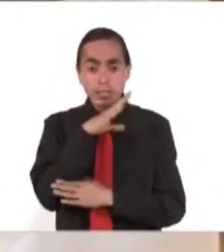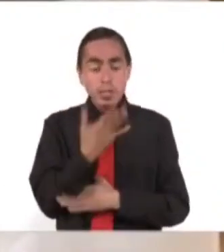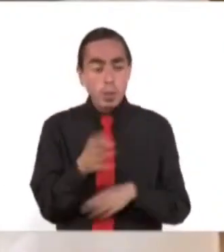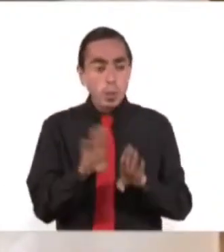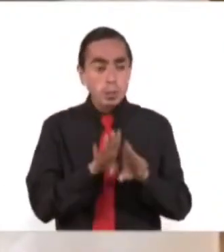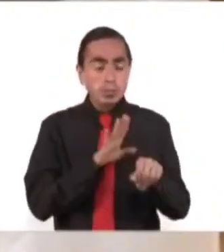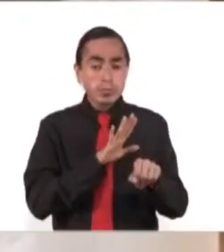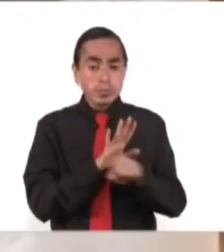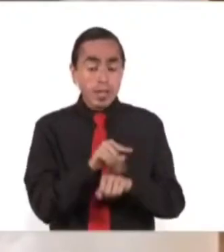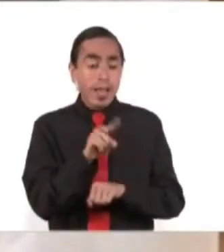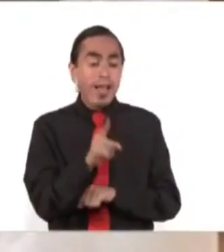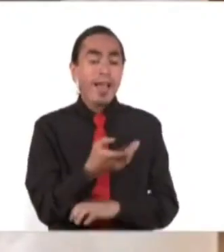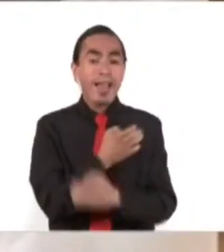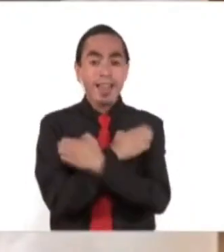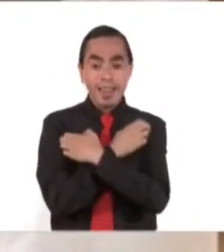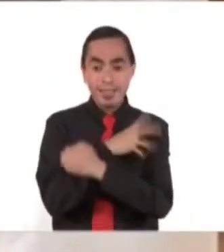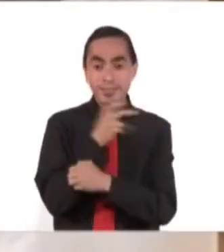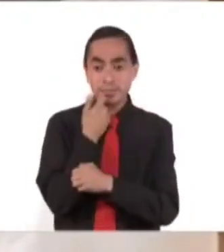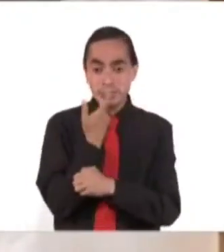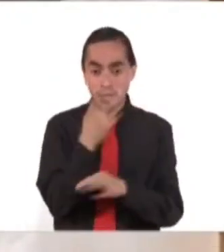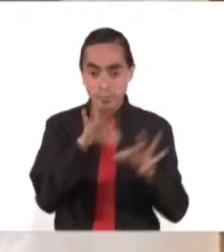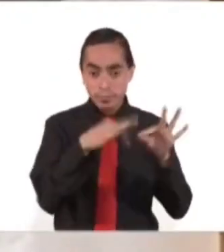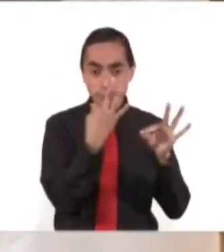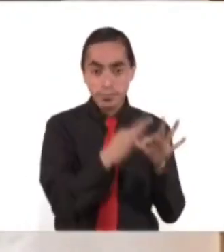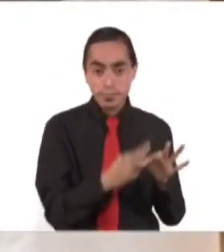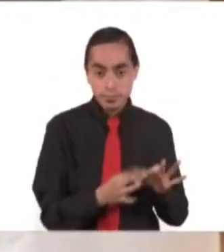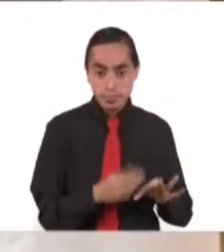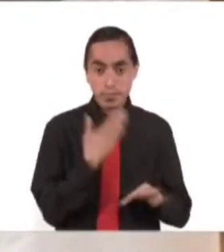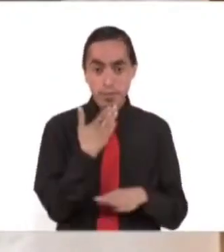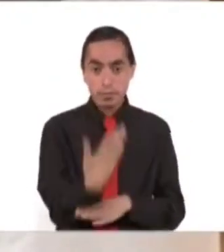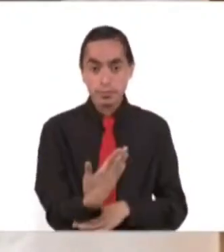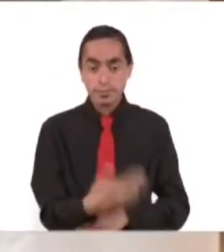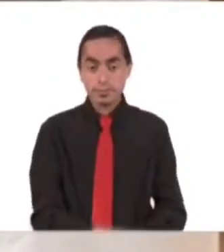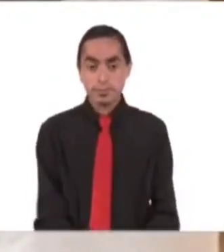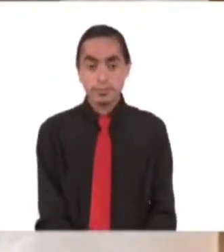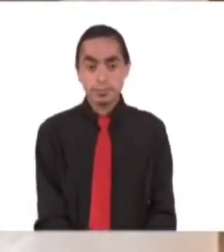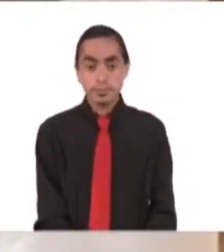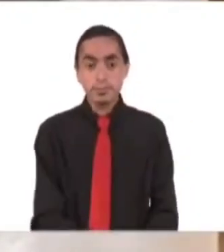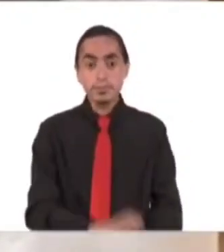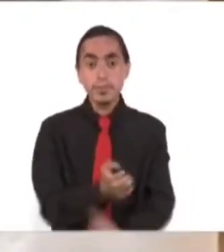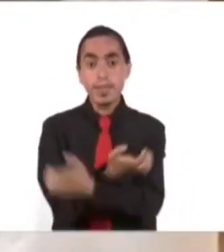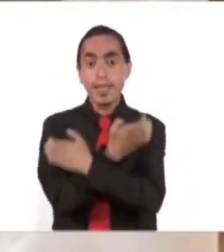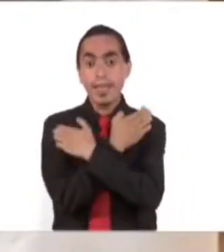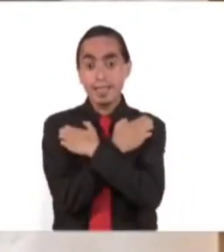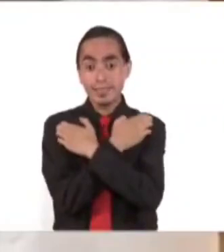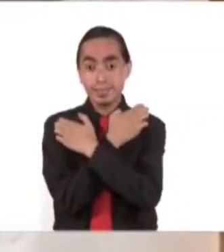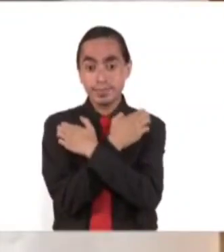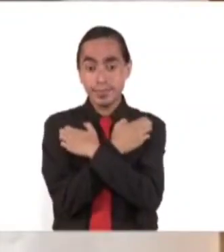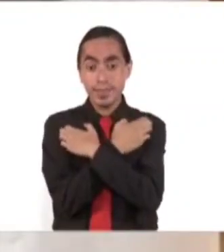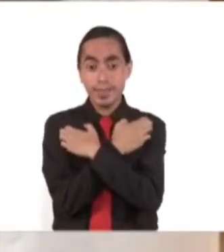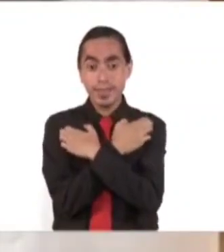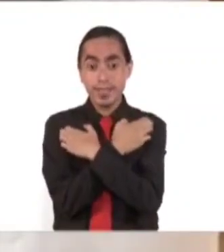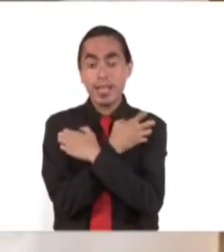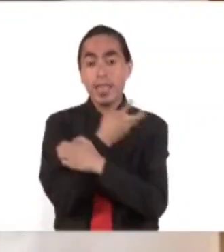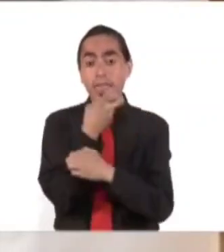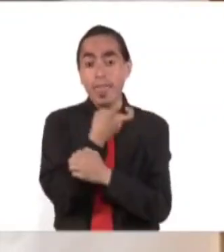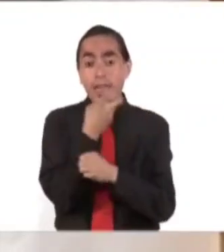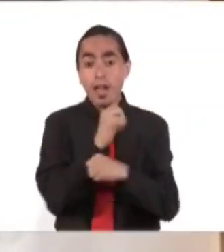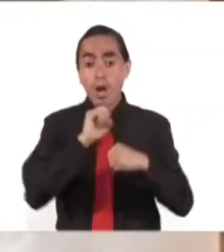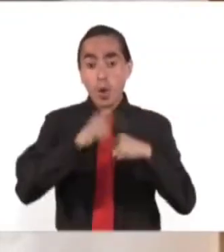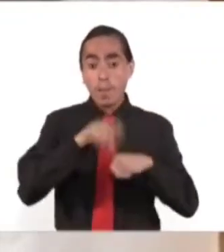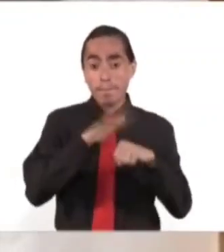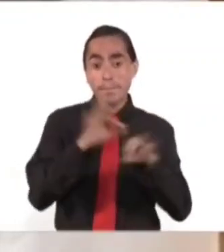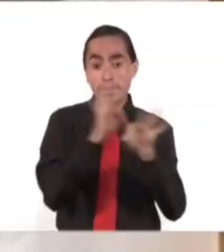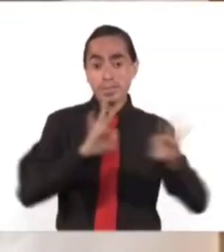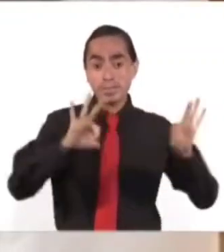este sentido cristalizaron en una consigna bien precisa: la educación es el corazón de la transformación.